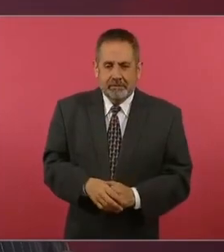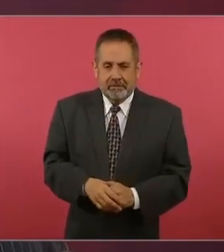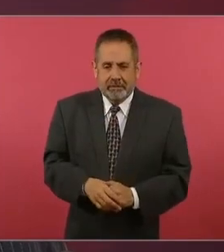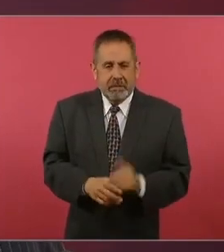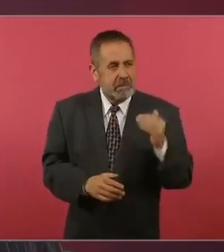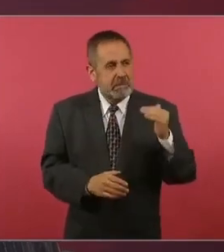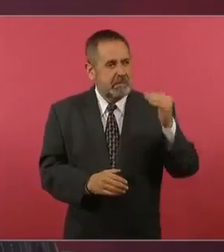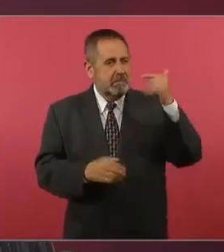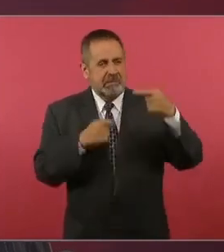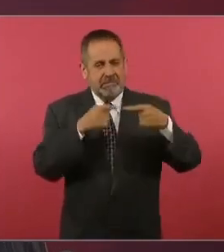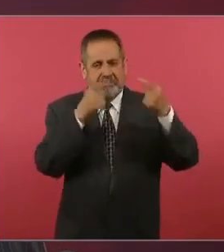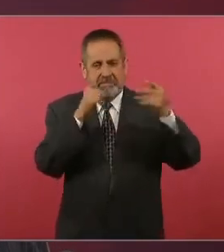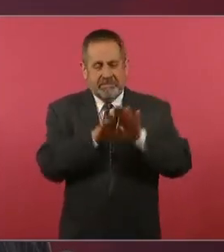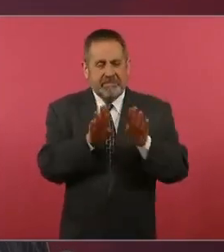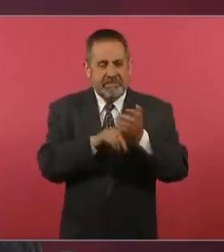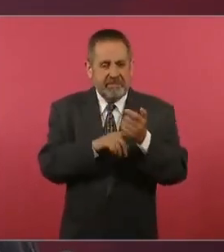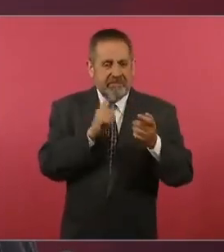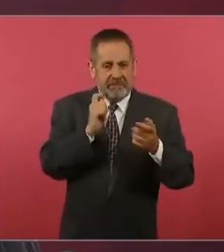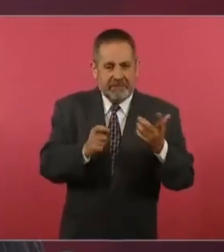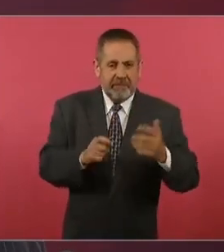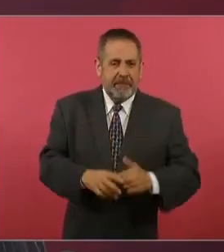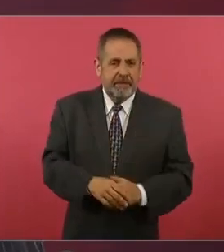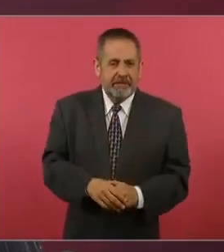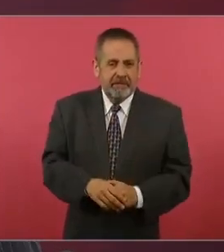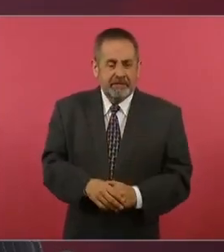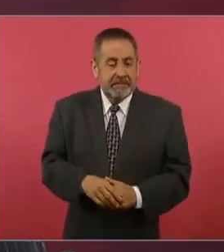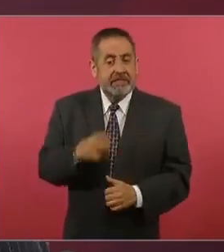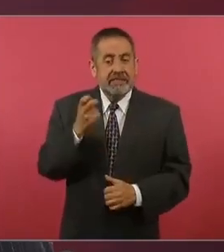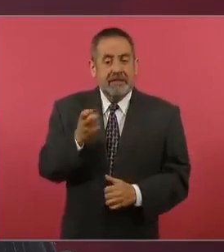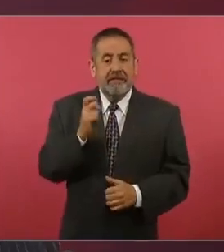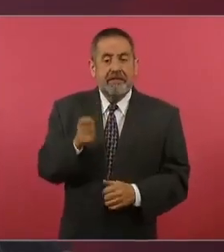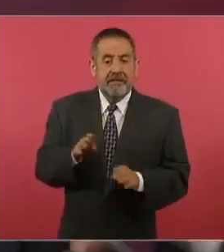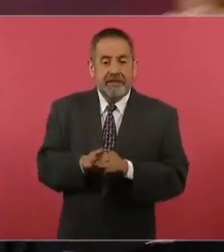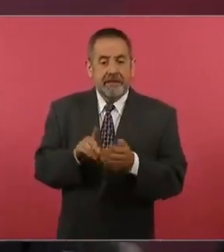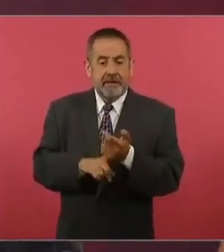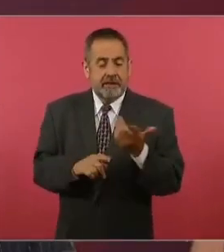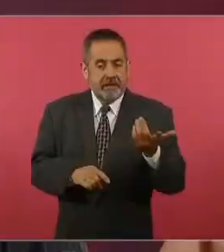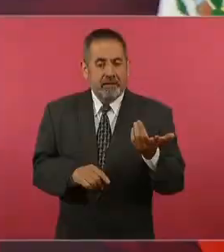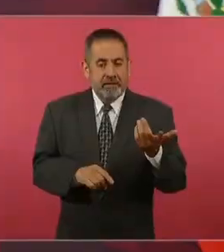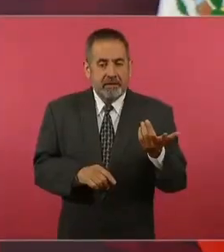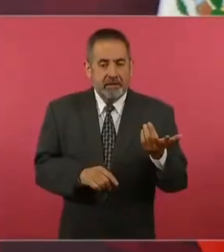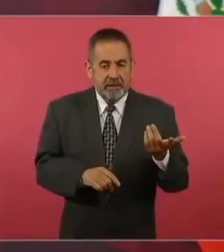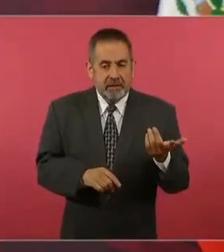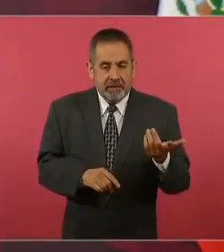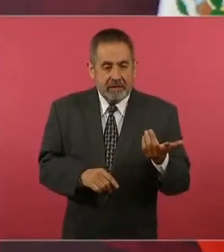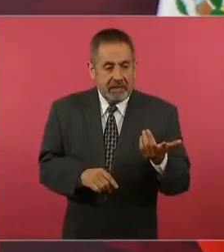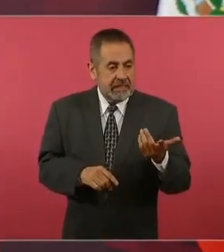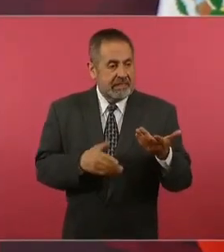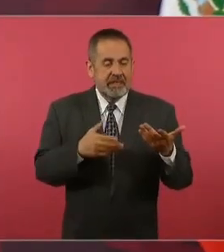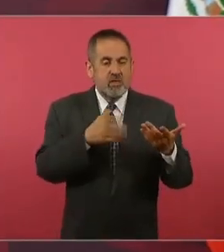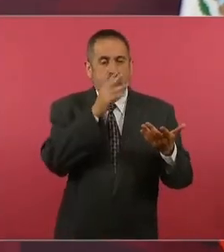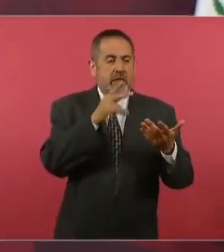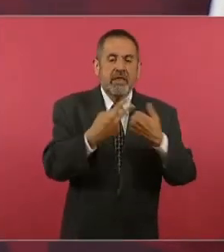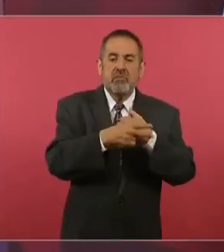los de arriba, ¿no? Que son los que... Entonces, esa estructura es impenetrable.